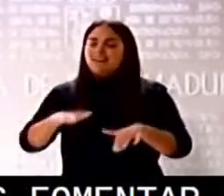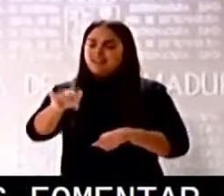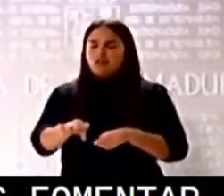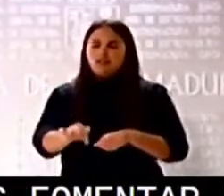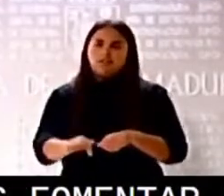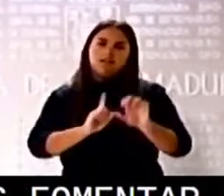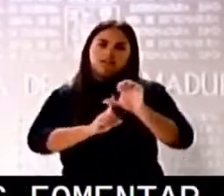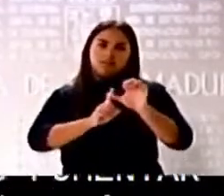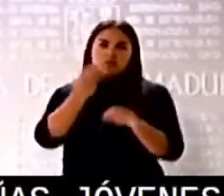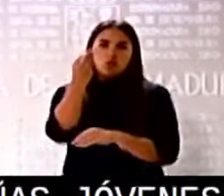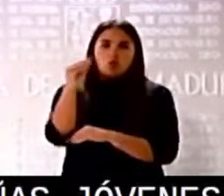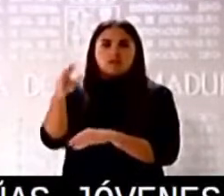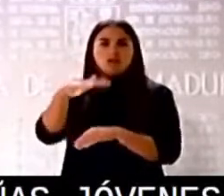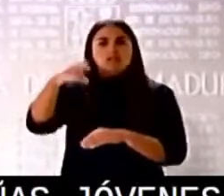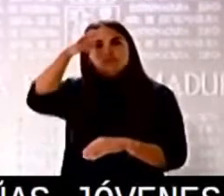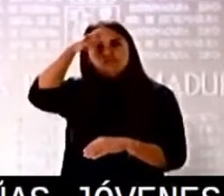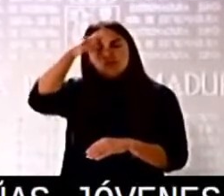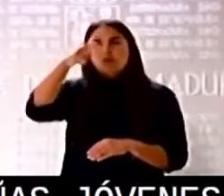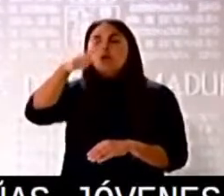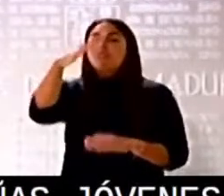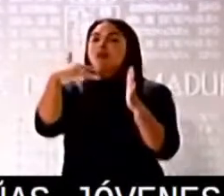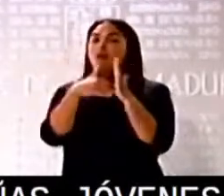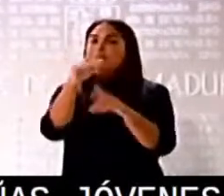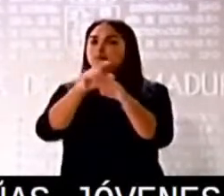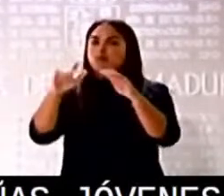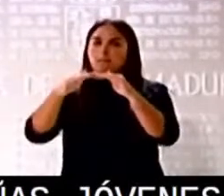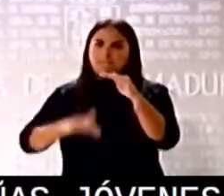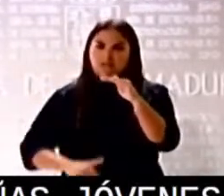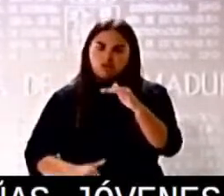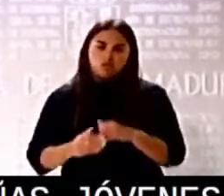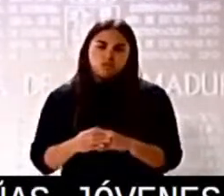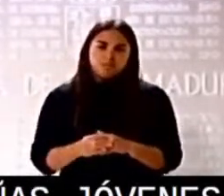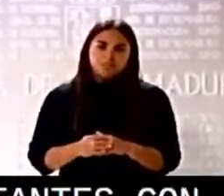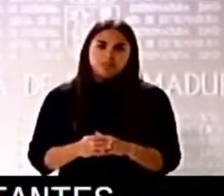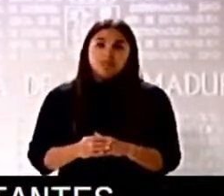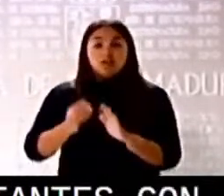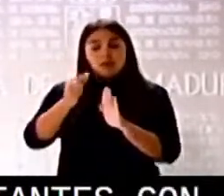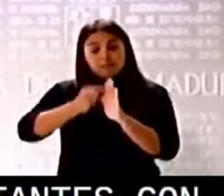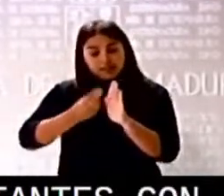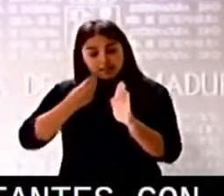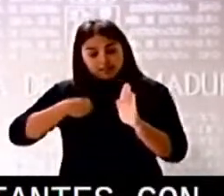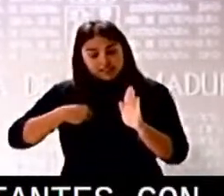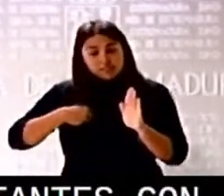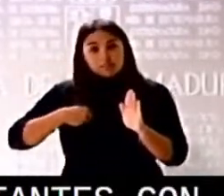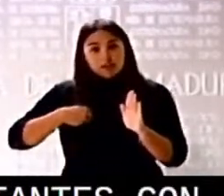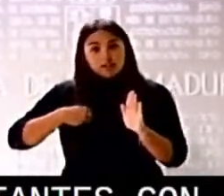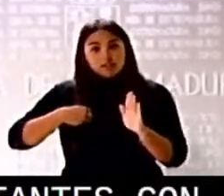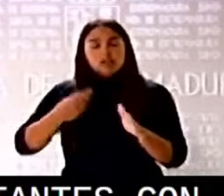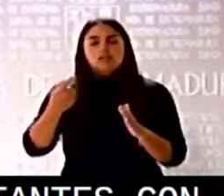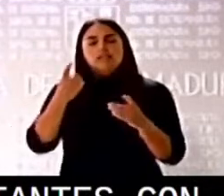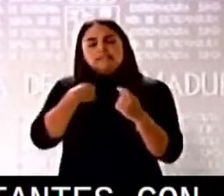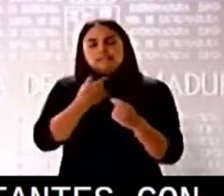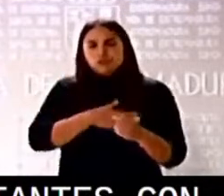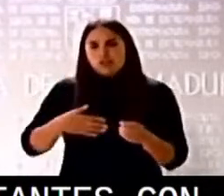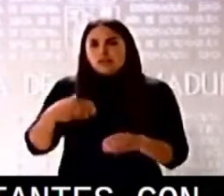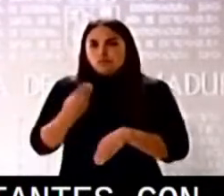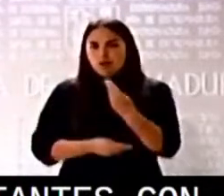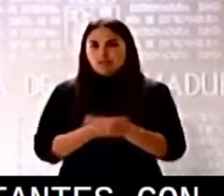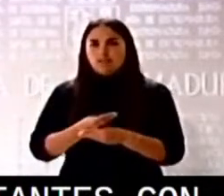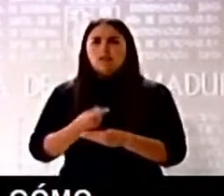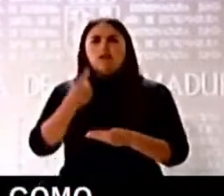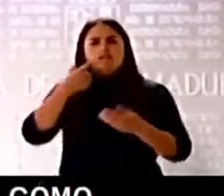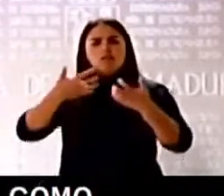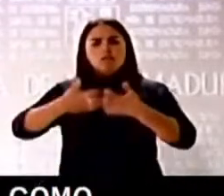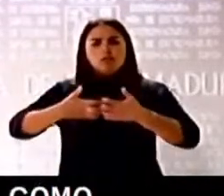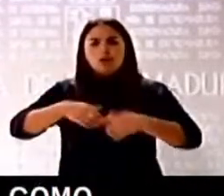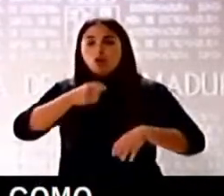extremeñas jóvenes en los municipios de menos de 5.000 habitantes. Con esta medida es lo que pretendemos hacer. ¿Cómo funcionó